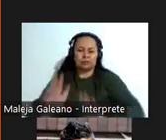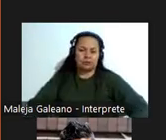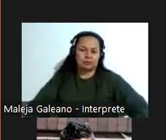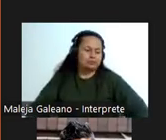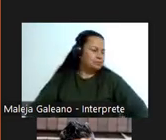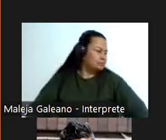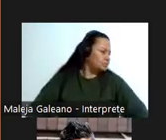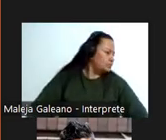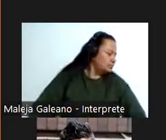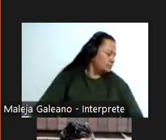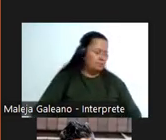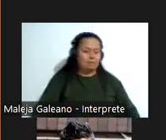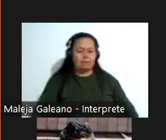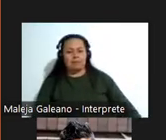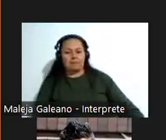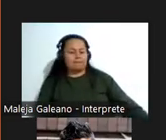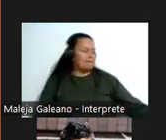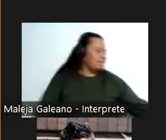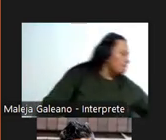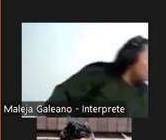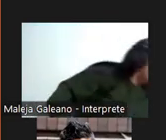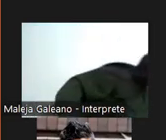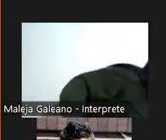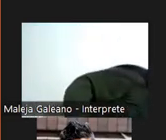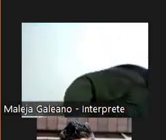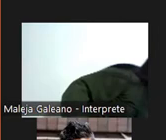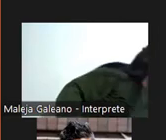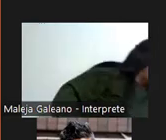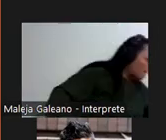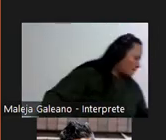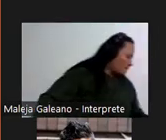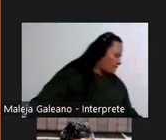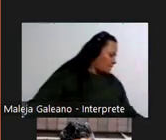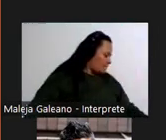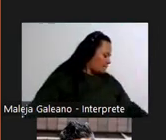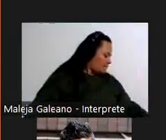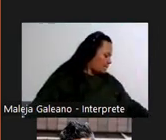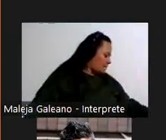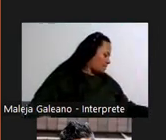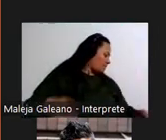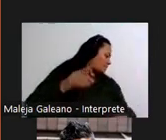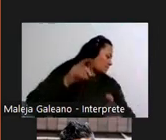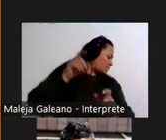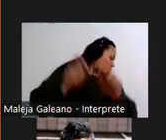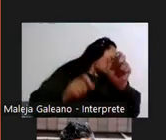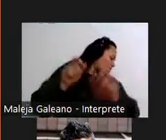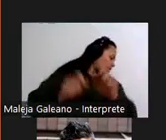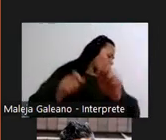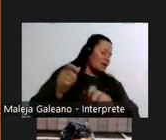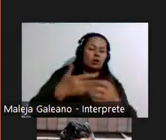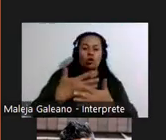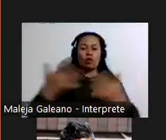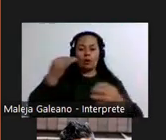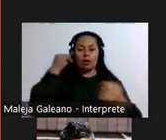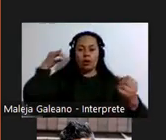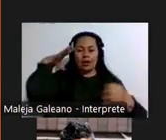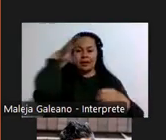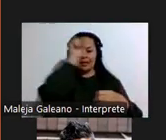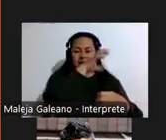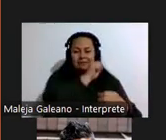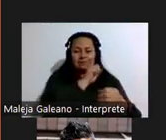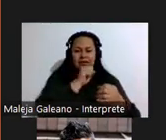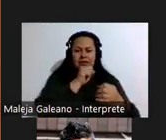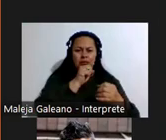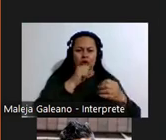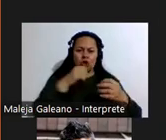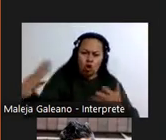Hoy, por ejemplo, en esta tercera parte, lo que les quiero invitar es a que identifiquemos colectivamente malestares. Por eso les dije, yo